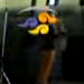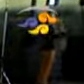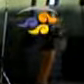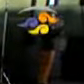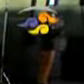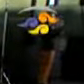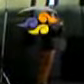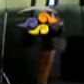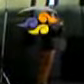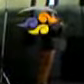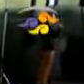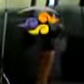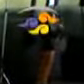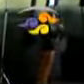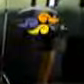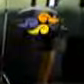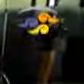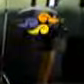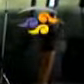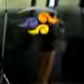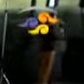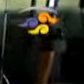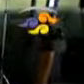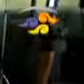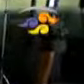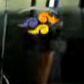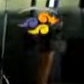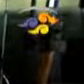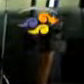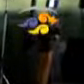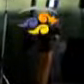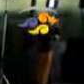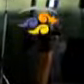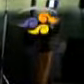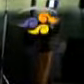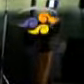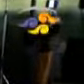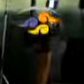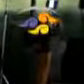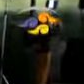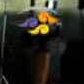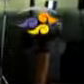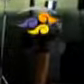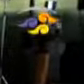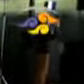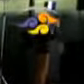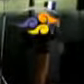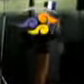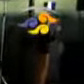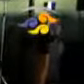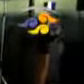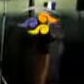Gamba. Gracias, embajador y subsecretario. Si les parece, vamos a abordar directamente el tema. Es un tema